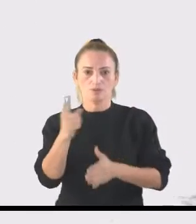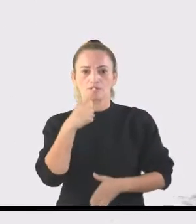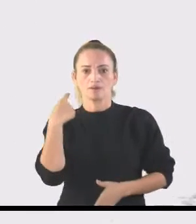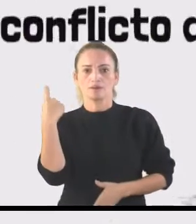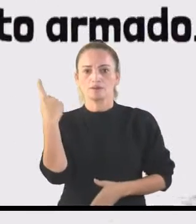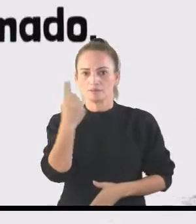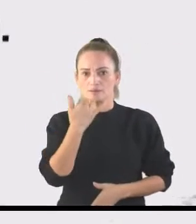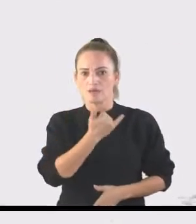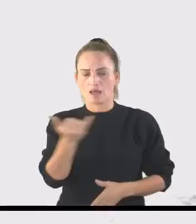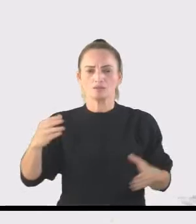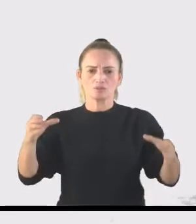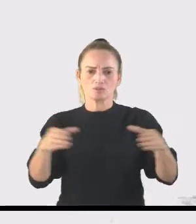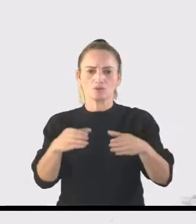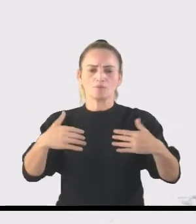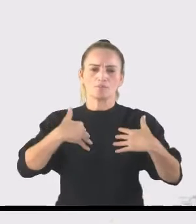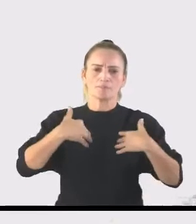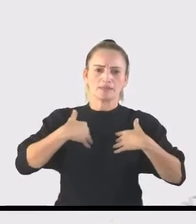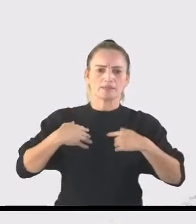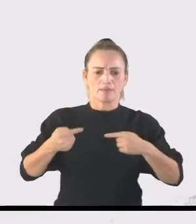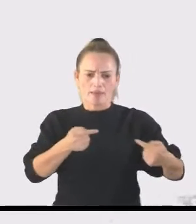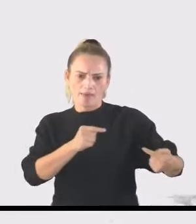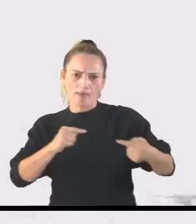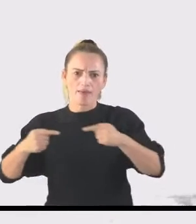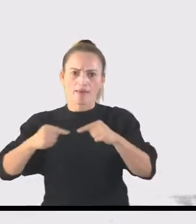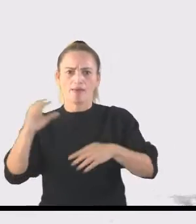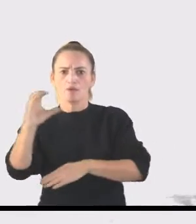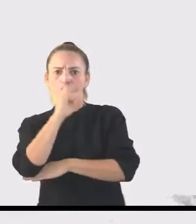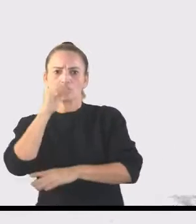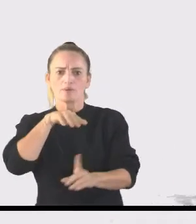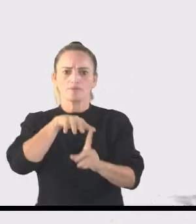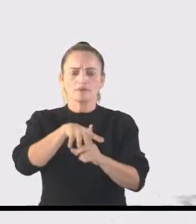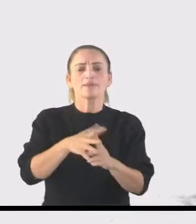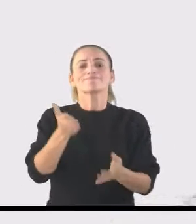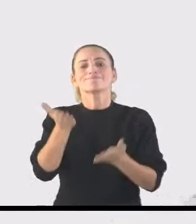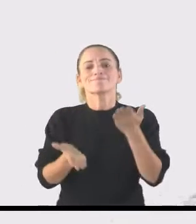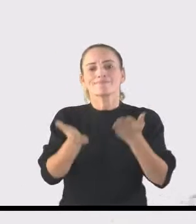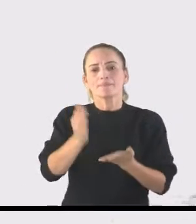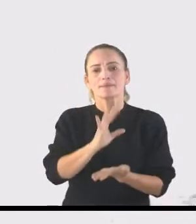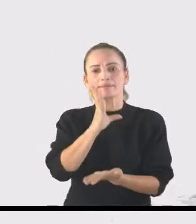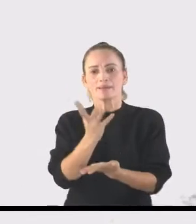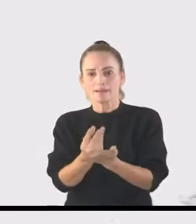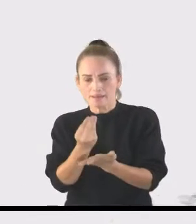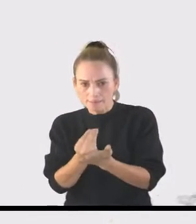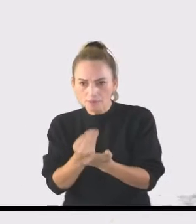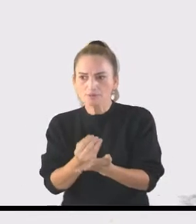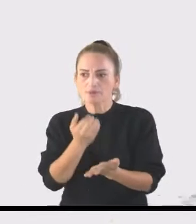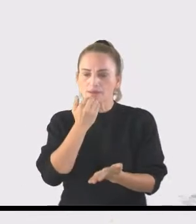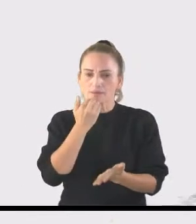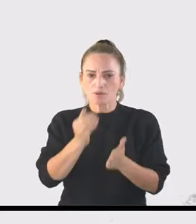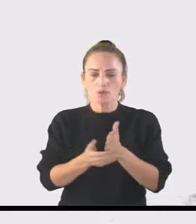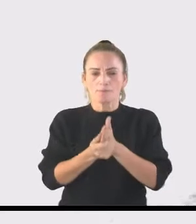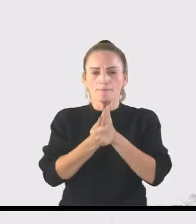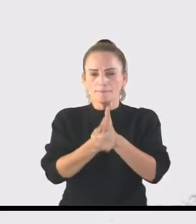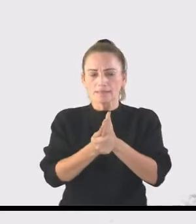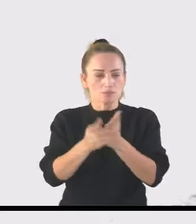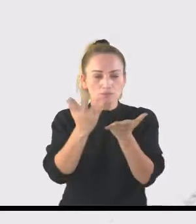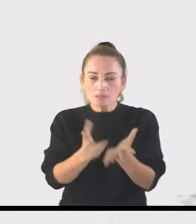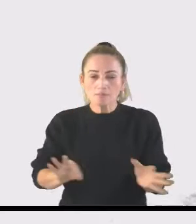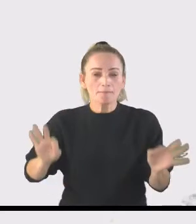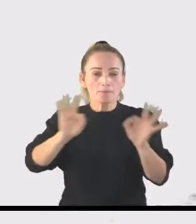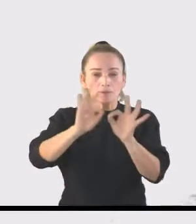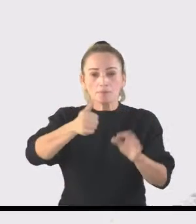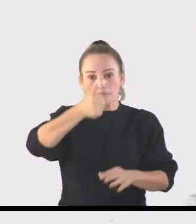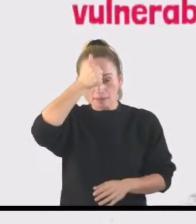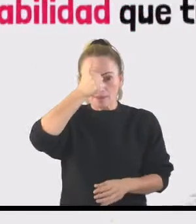está la mayoría de las víctimas del conflicto armado, dependiendo del resultado de la aplicación del método técnico de priorización,